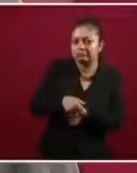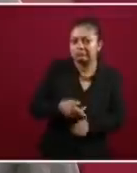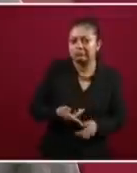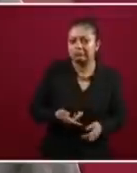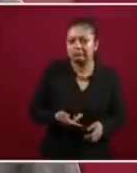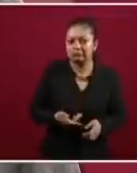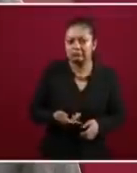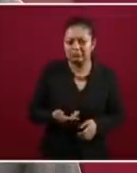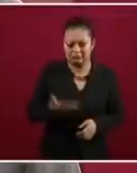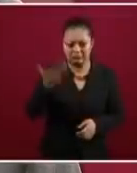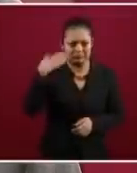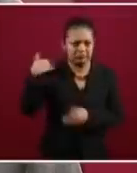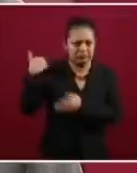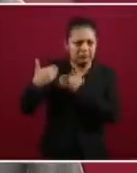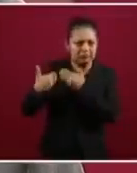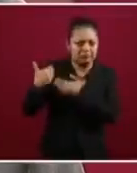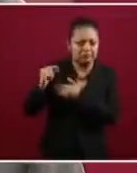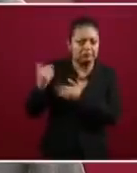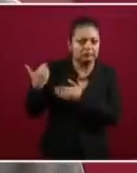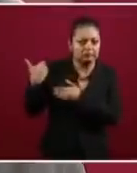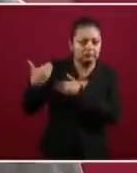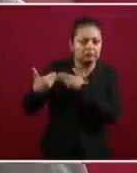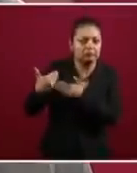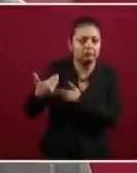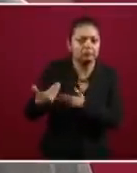de los últimos tiempos.